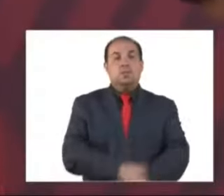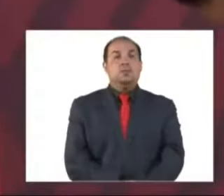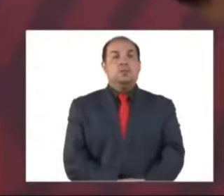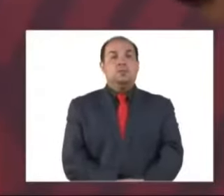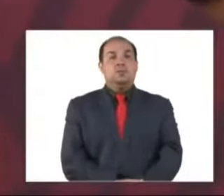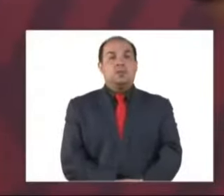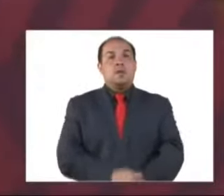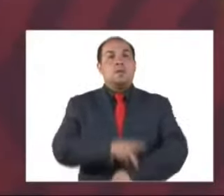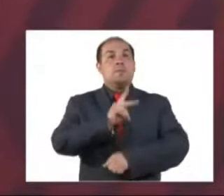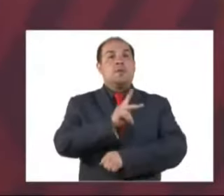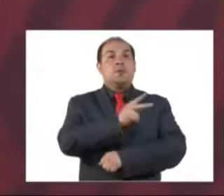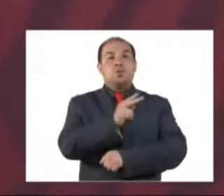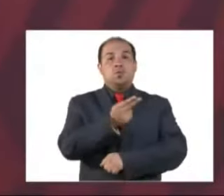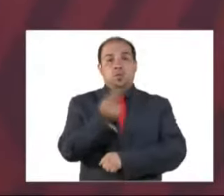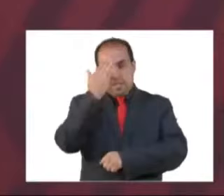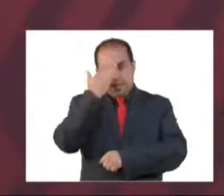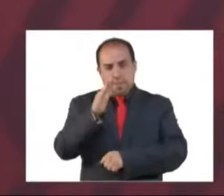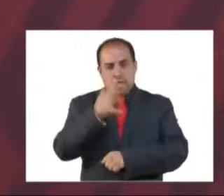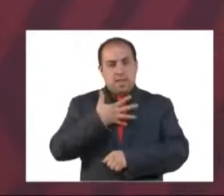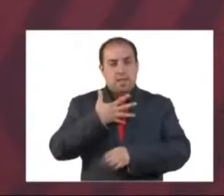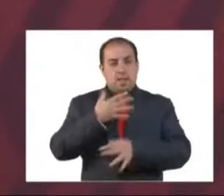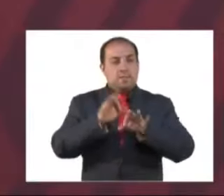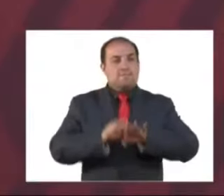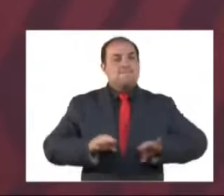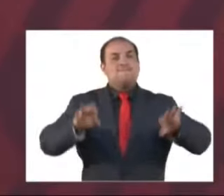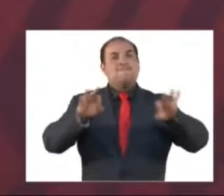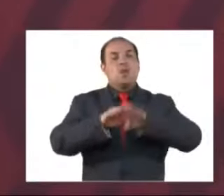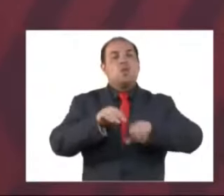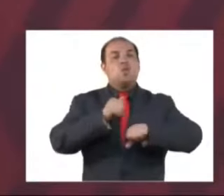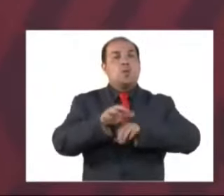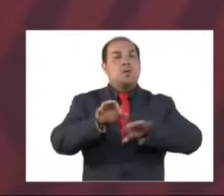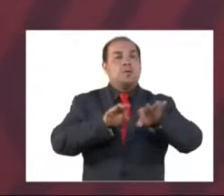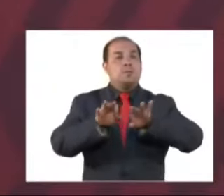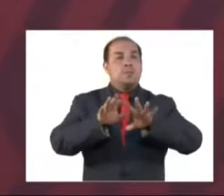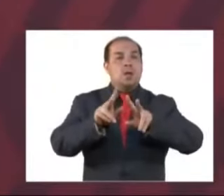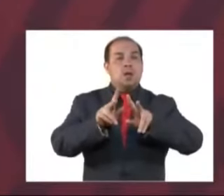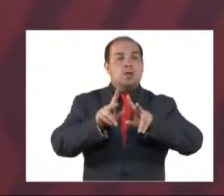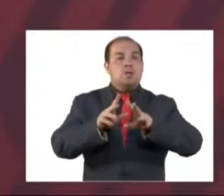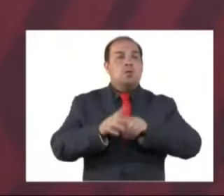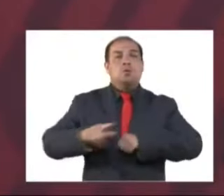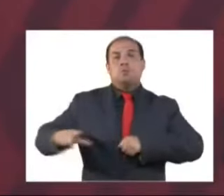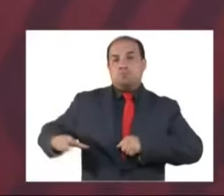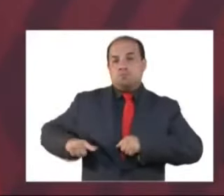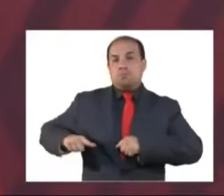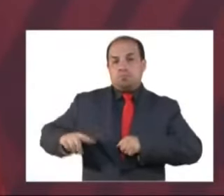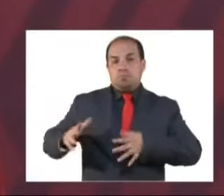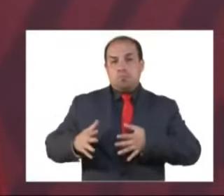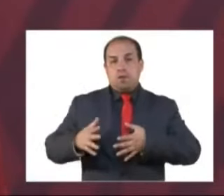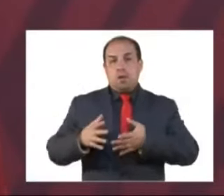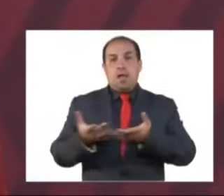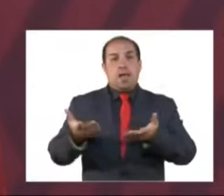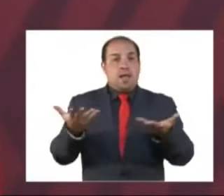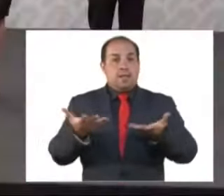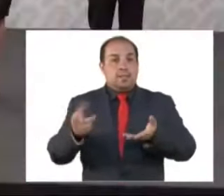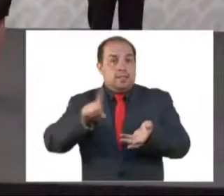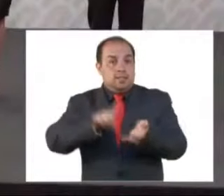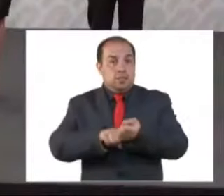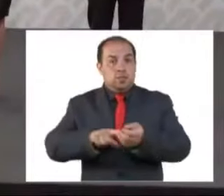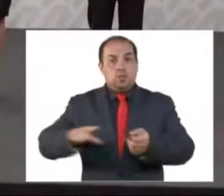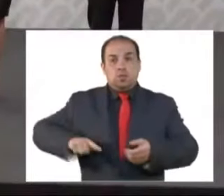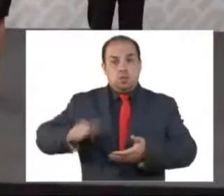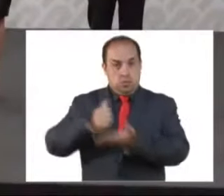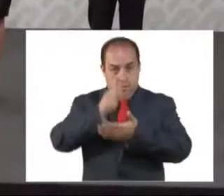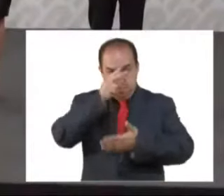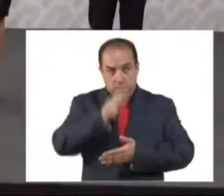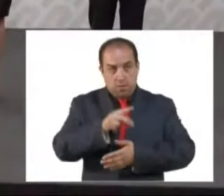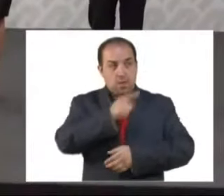pero ustedes saben que hay un número muy importante de obras públicas y acciones que se desarrollan en el gobierno de la ciudad